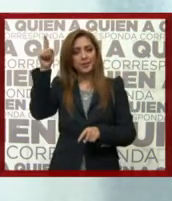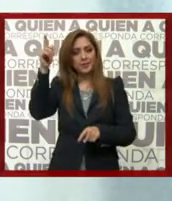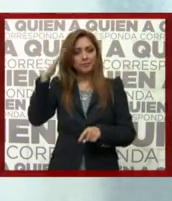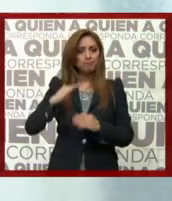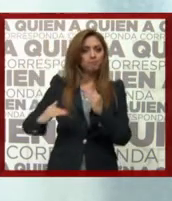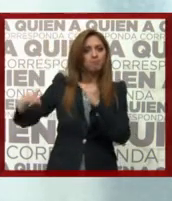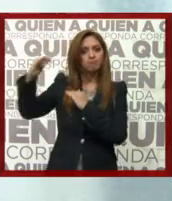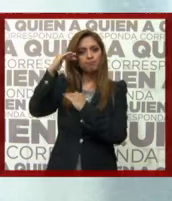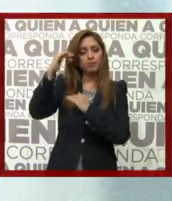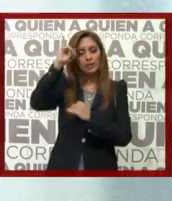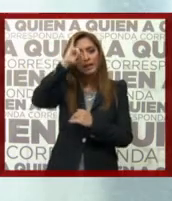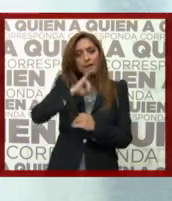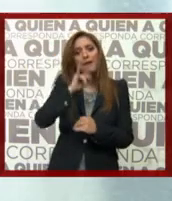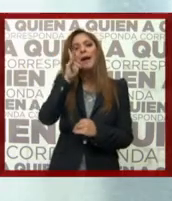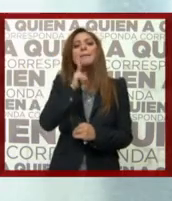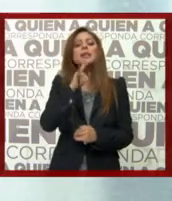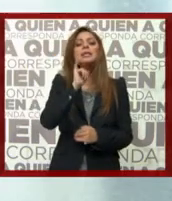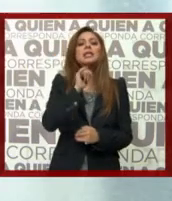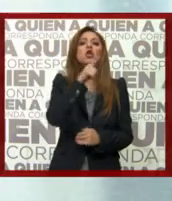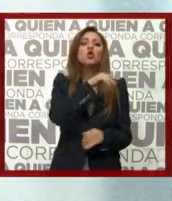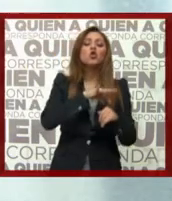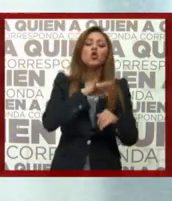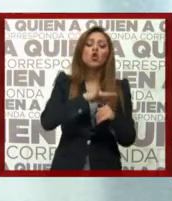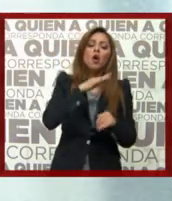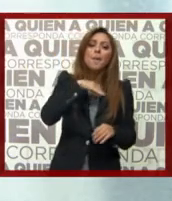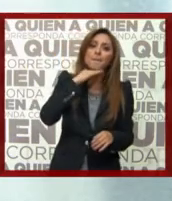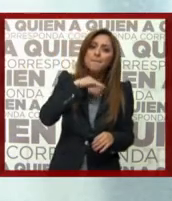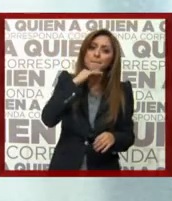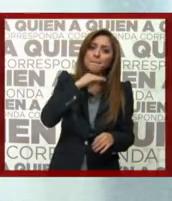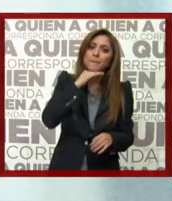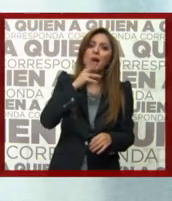arriba para ver si existe alguna negligencia,